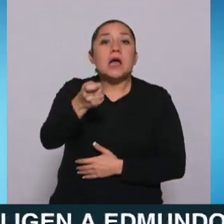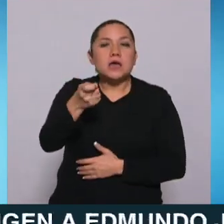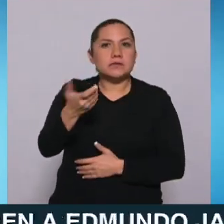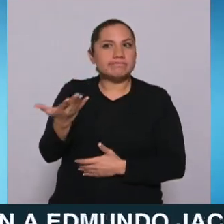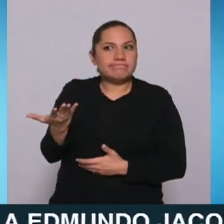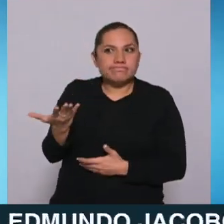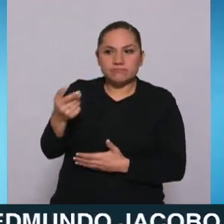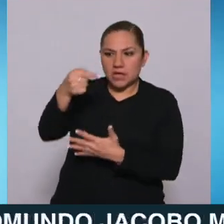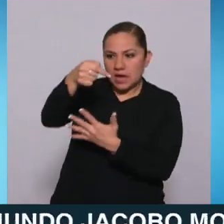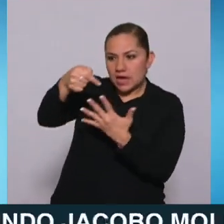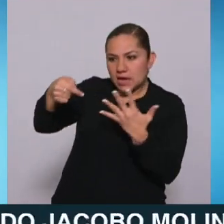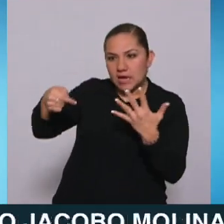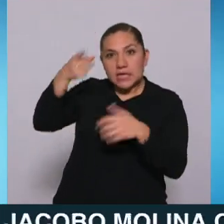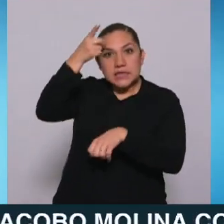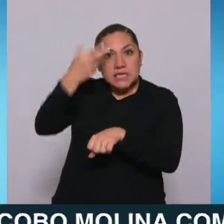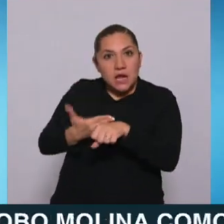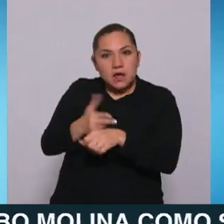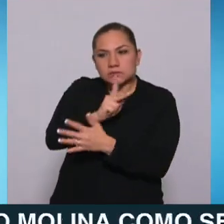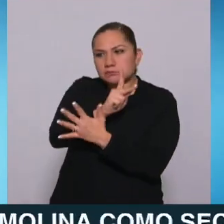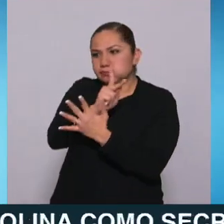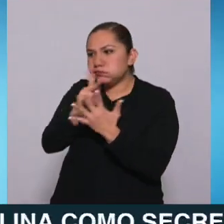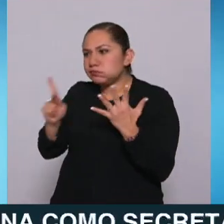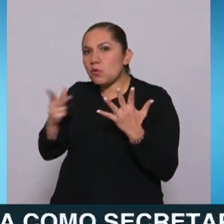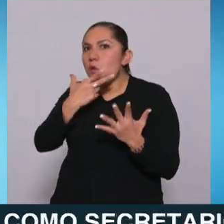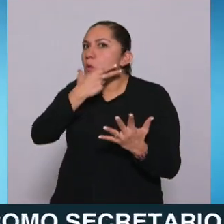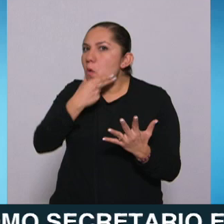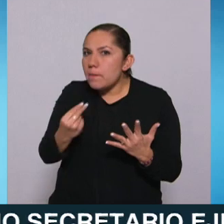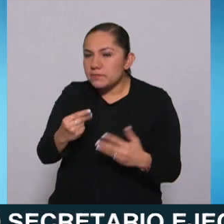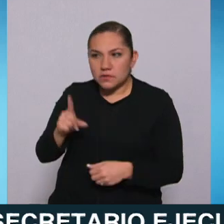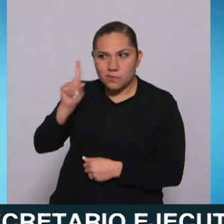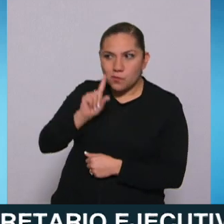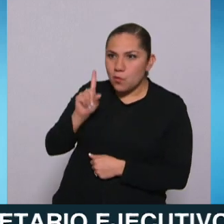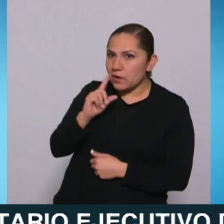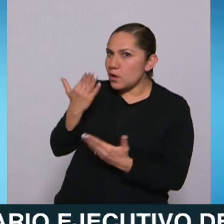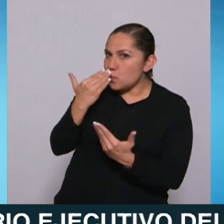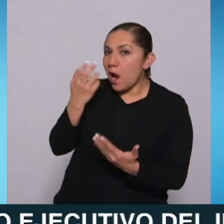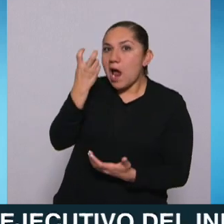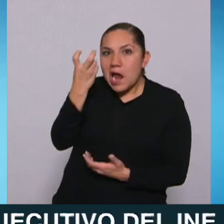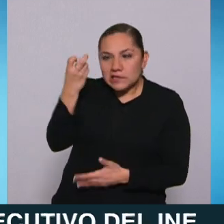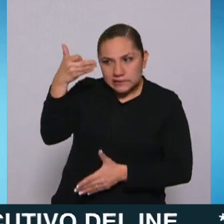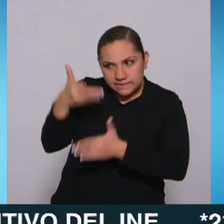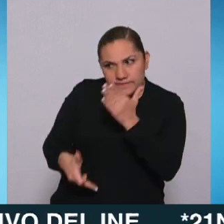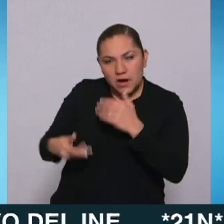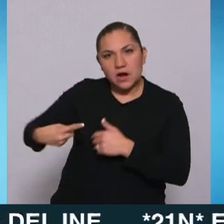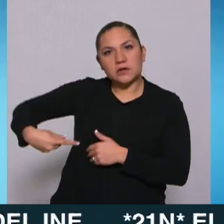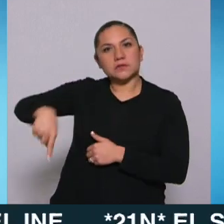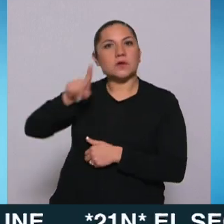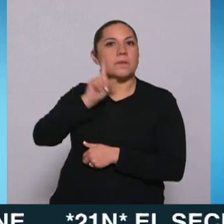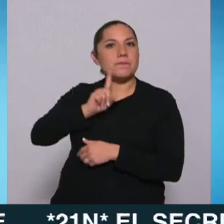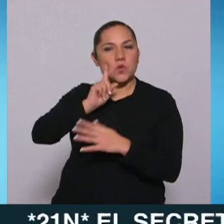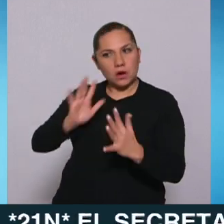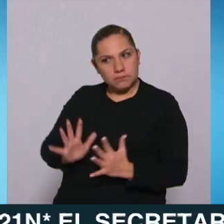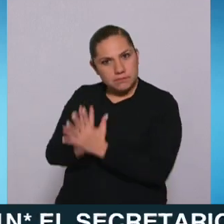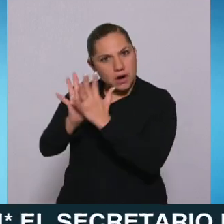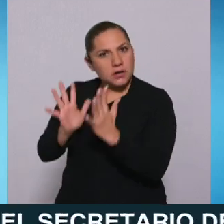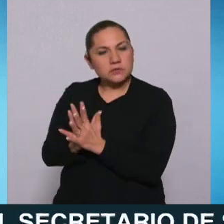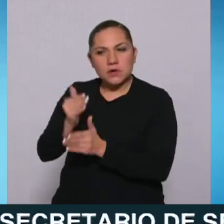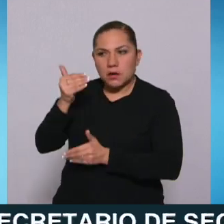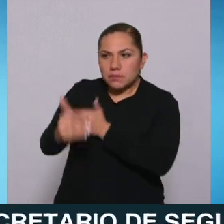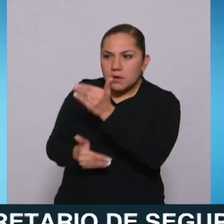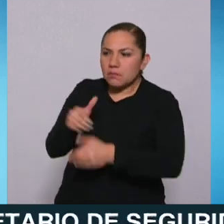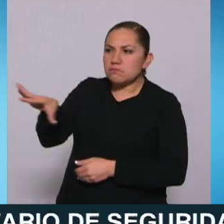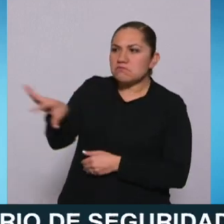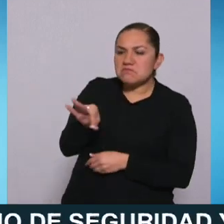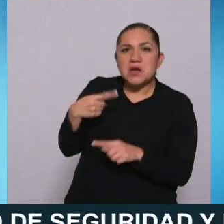Mejor Película. Perdón, a Mejor Director. Hay la categoría Mejor Fotografía, no hay ninguna mujer nominada.